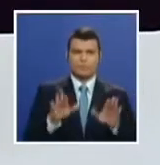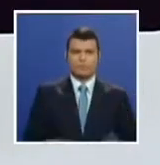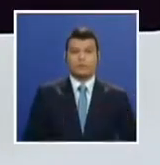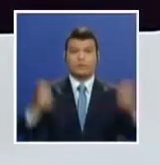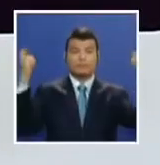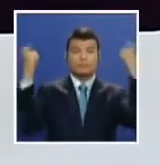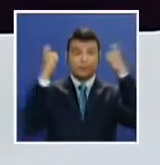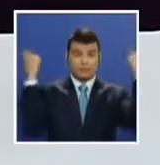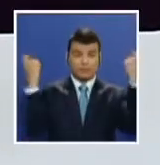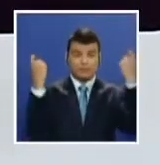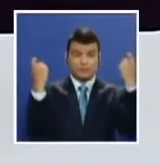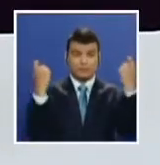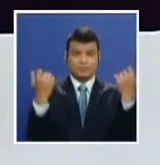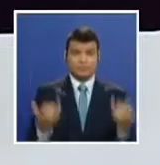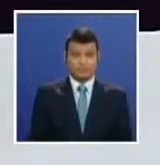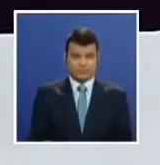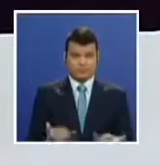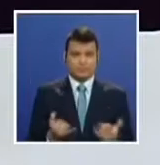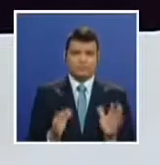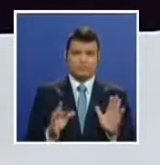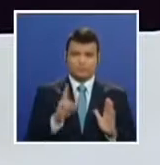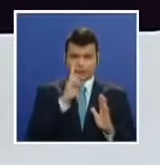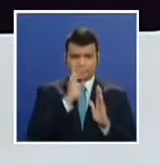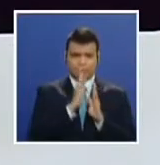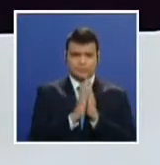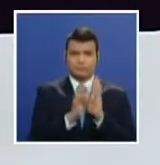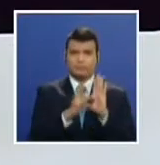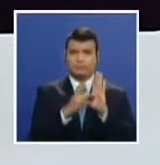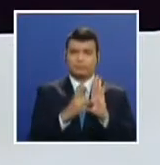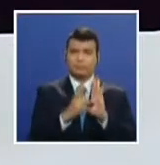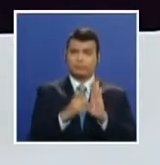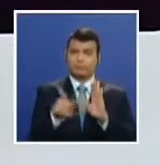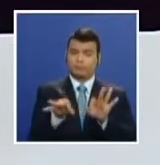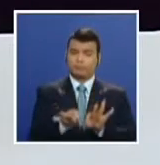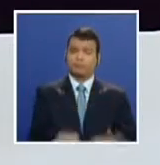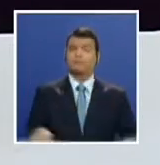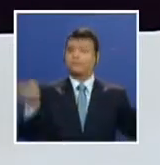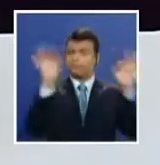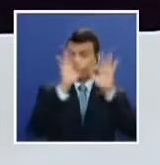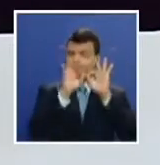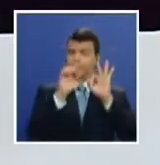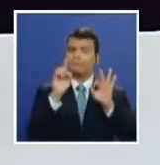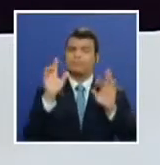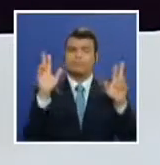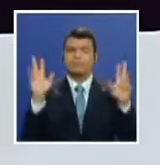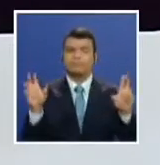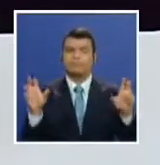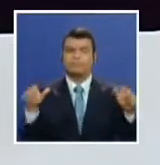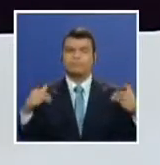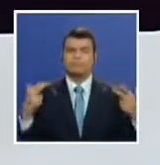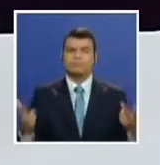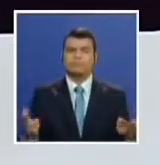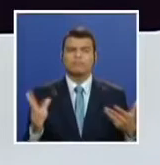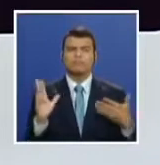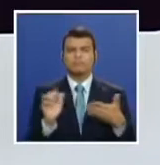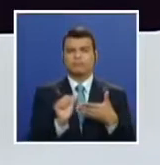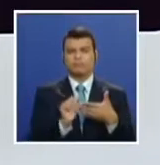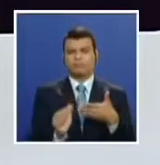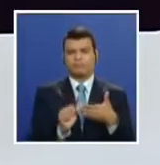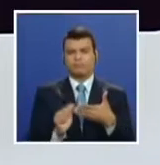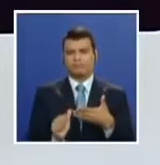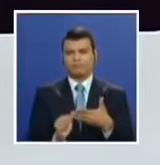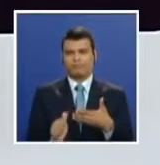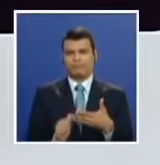nuestra primera pausa para comerciales pero les tenemos un dato económico muy importante y tiene que ver con la tasa representativa